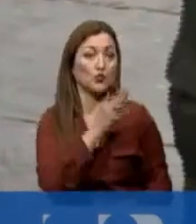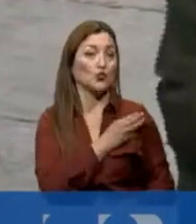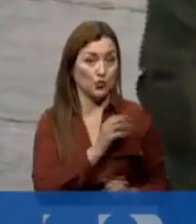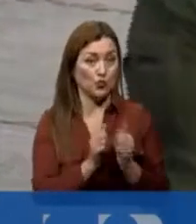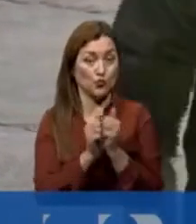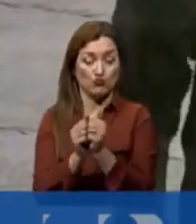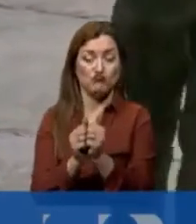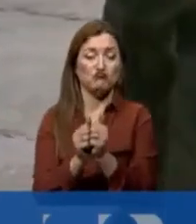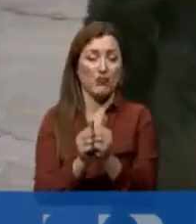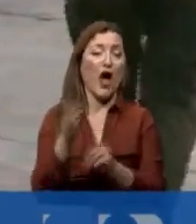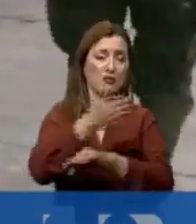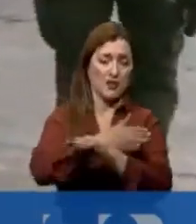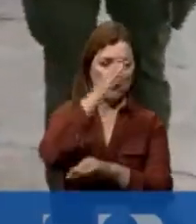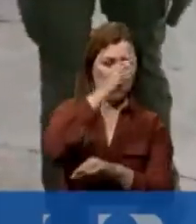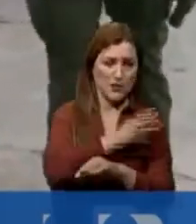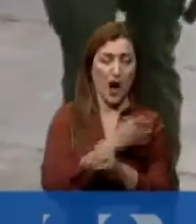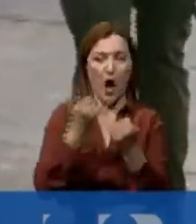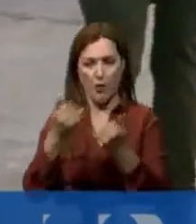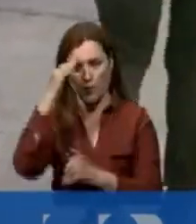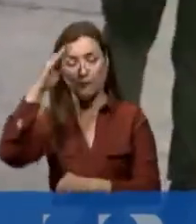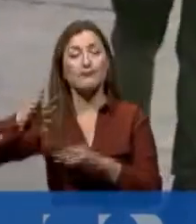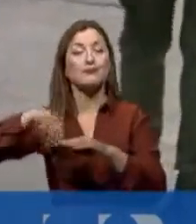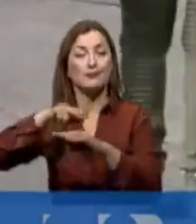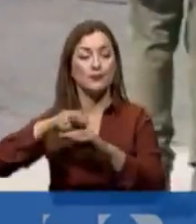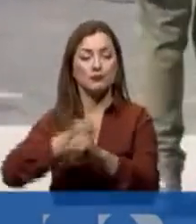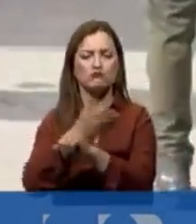ahora con la Policía Nacional, pero vale la pena acoger las